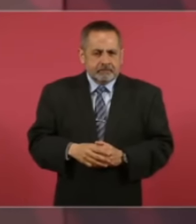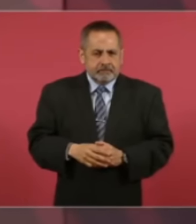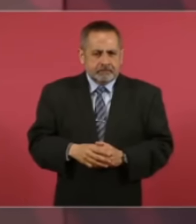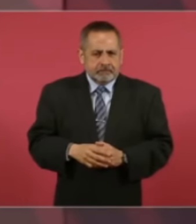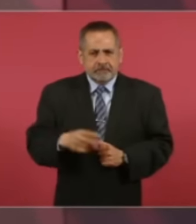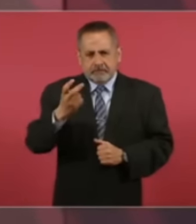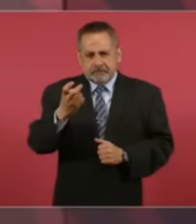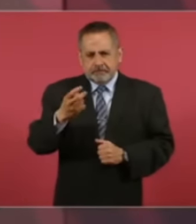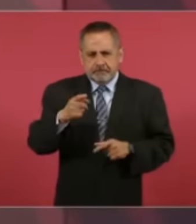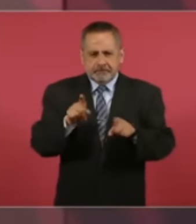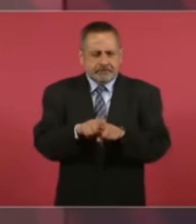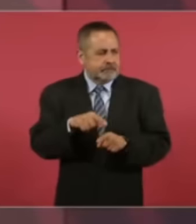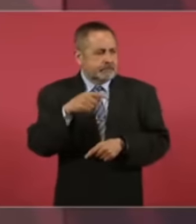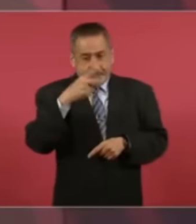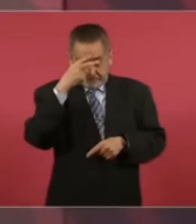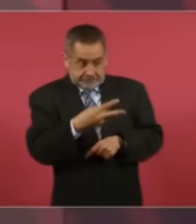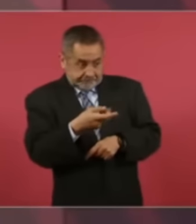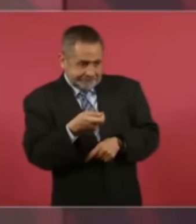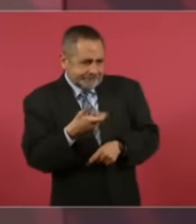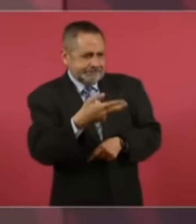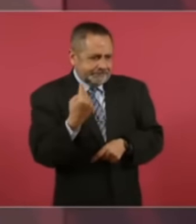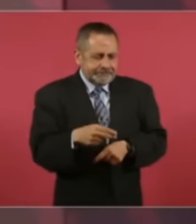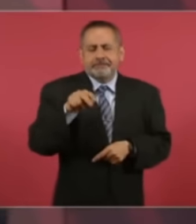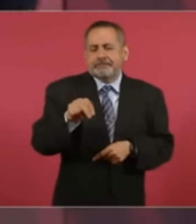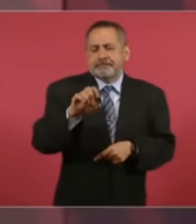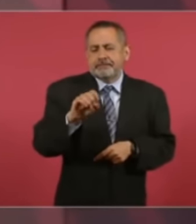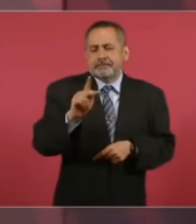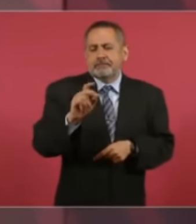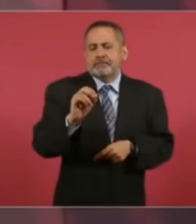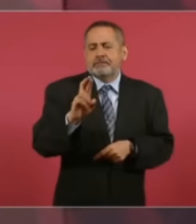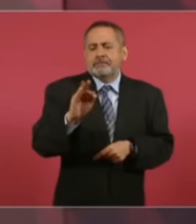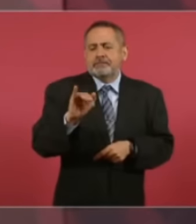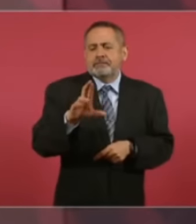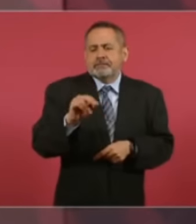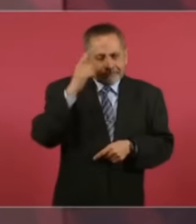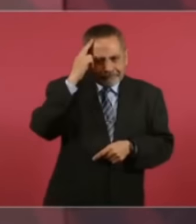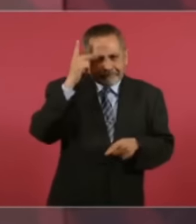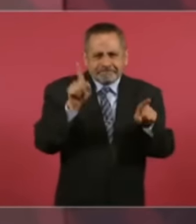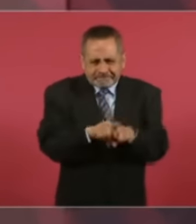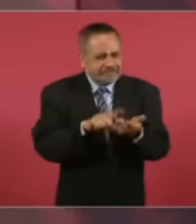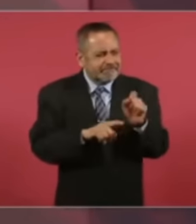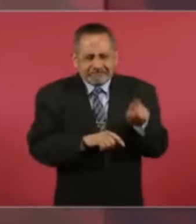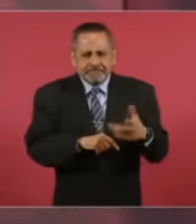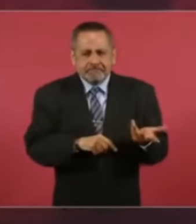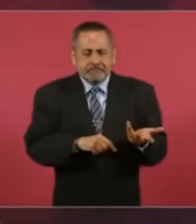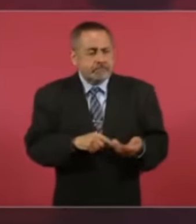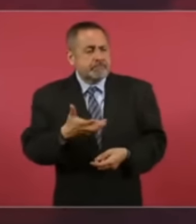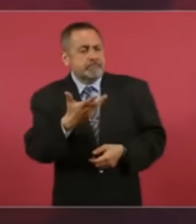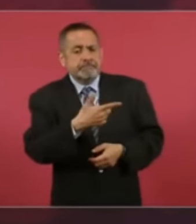en el caso de México es neoporfirismo, es regresar. ¿Y qué hacen? Lo